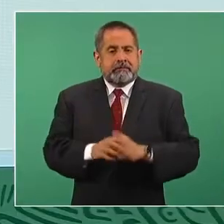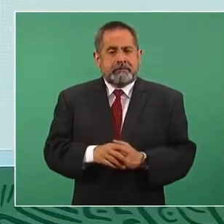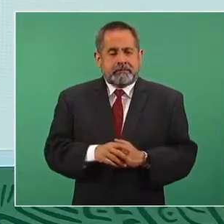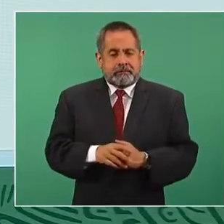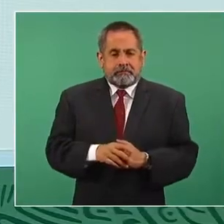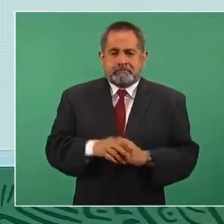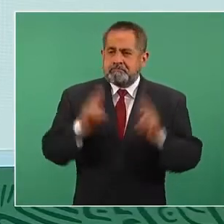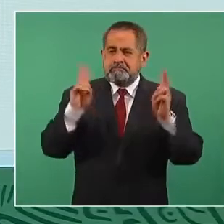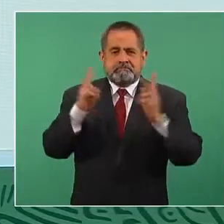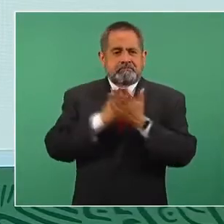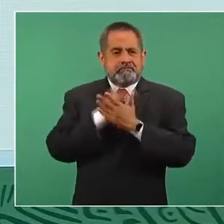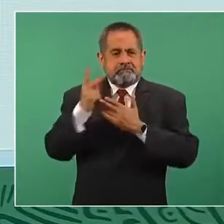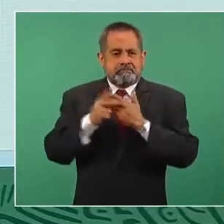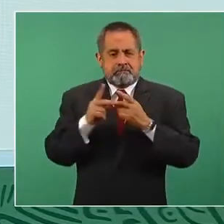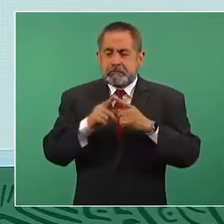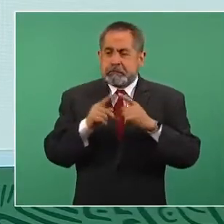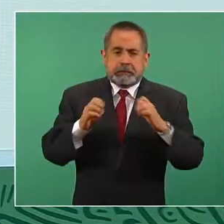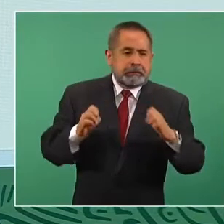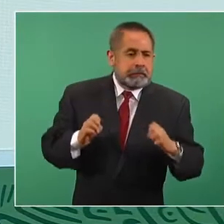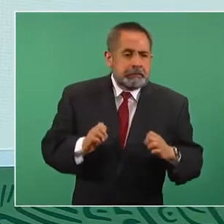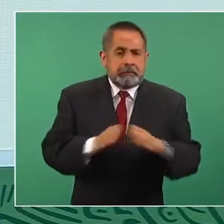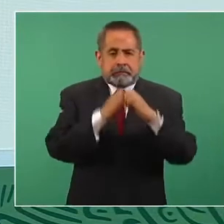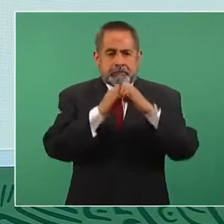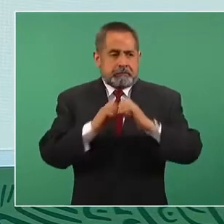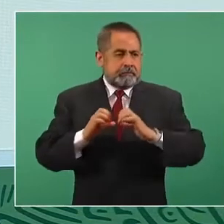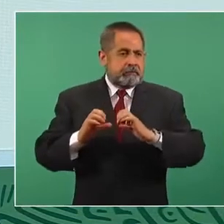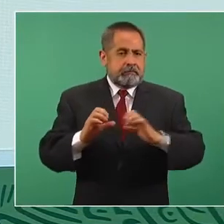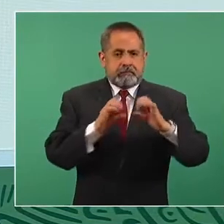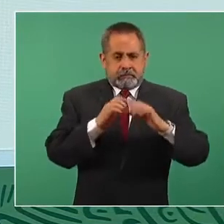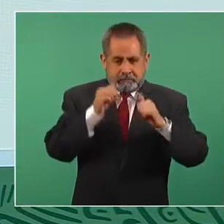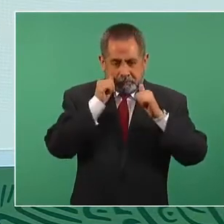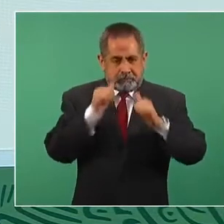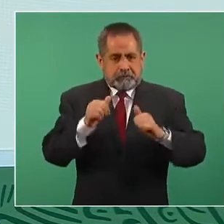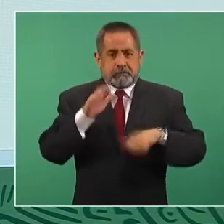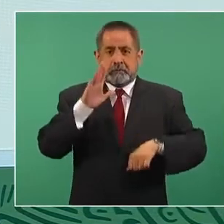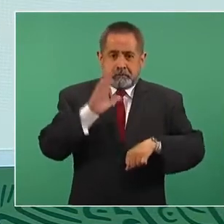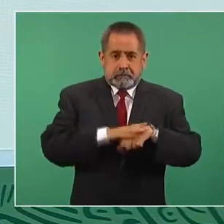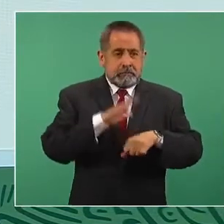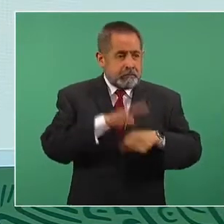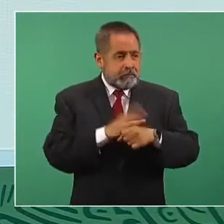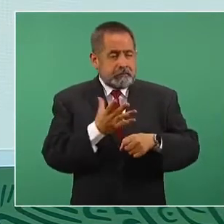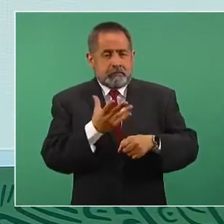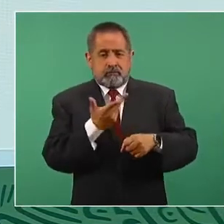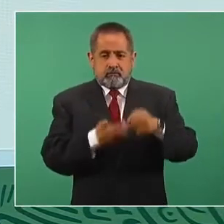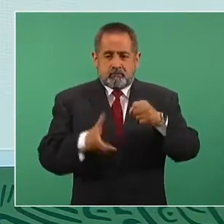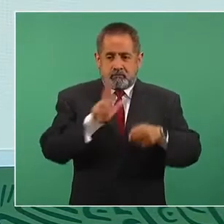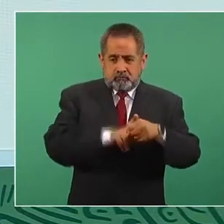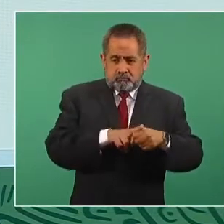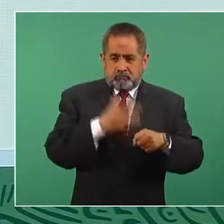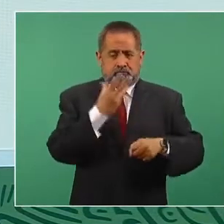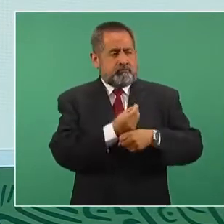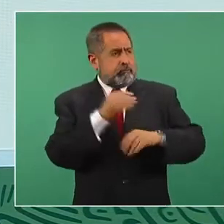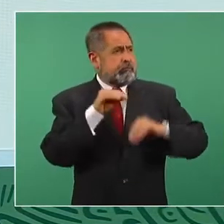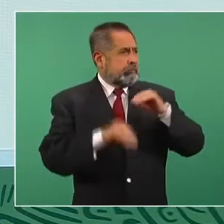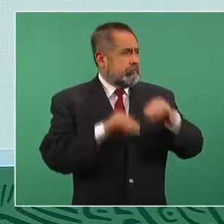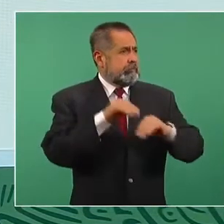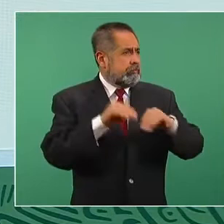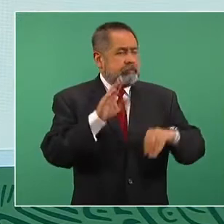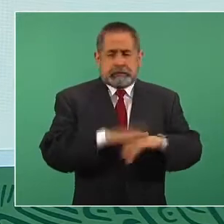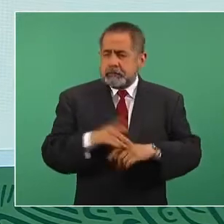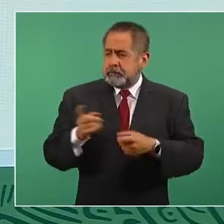un programa emergente para tener más camas, equipos y